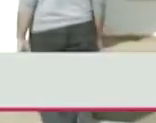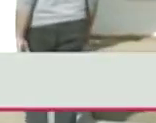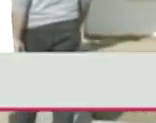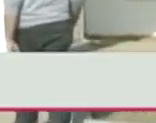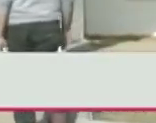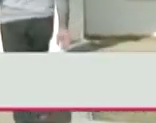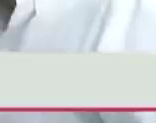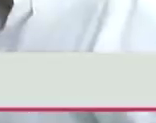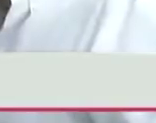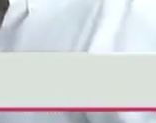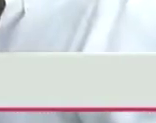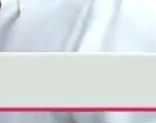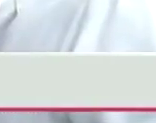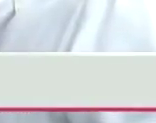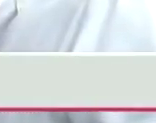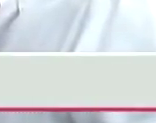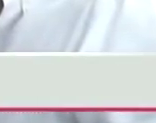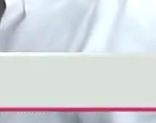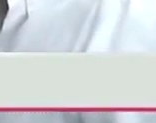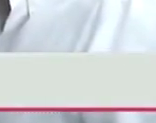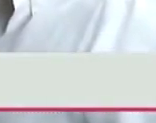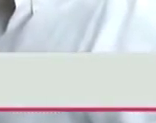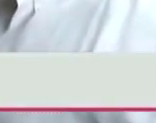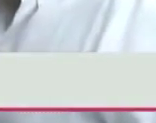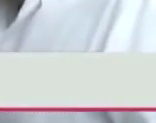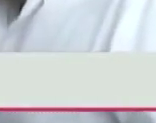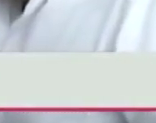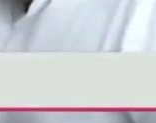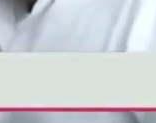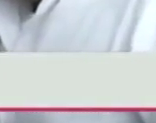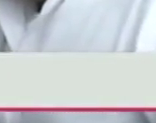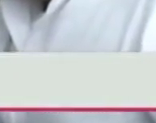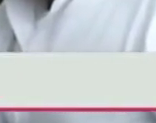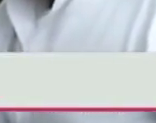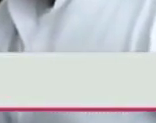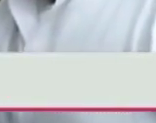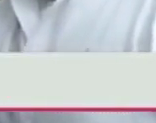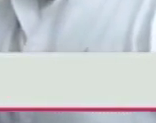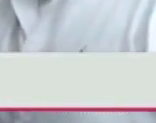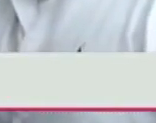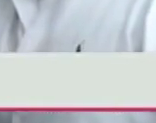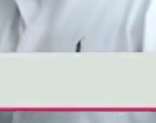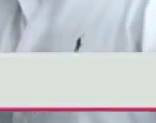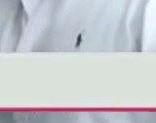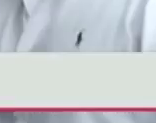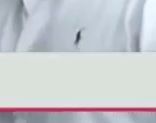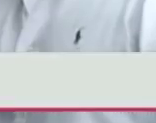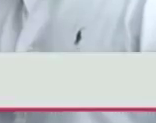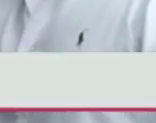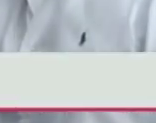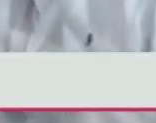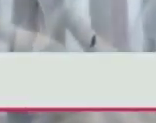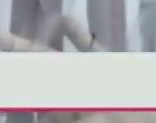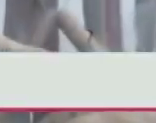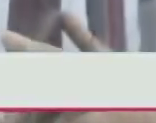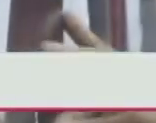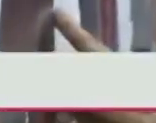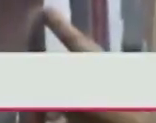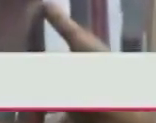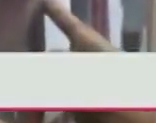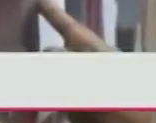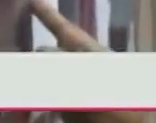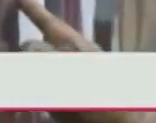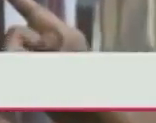información adelante gracias por el barça jessica nos encontramos transmitiendo en este preciso momento lo que es